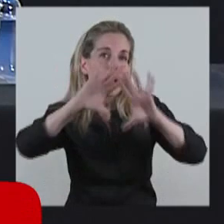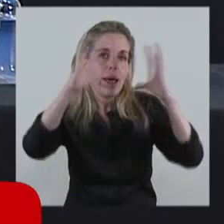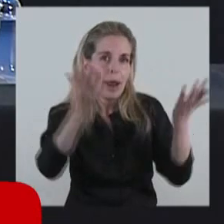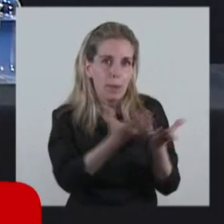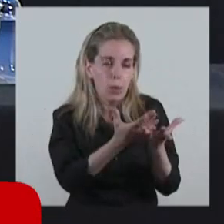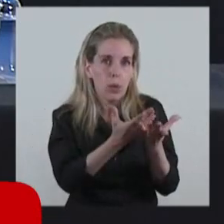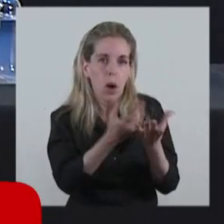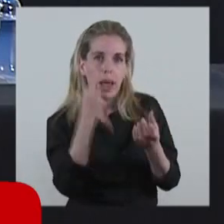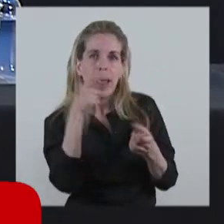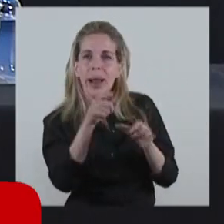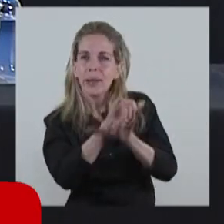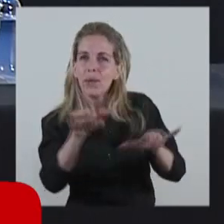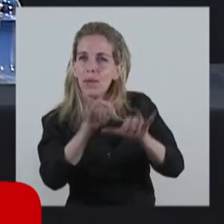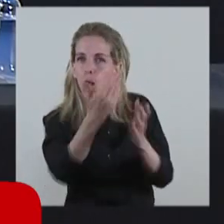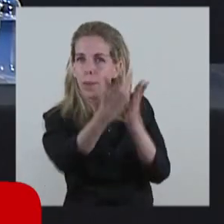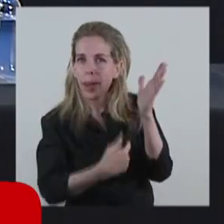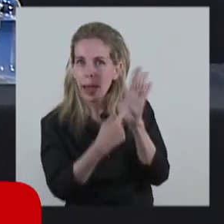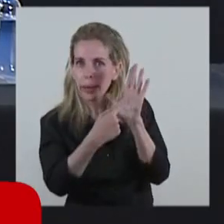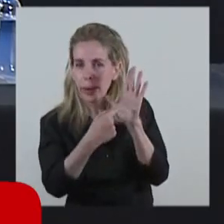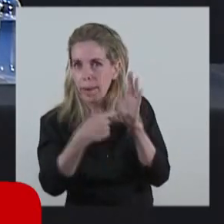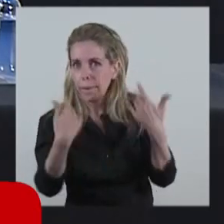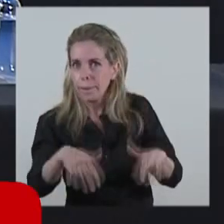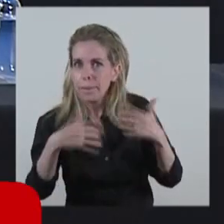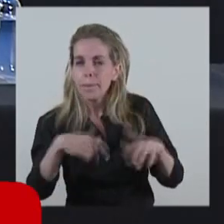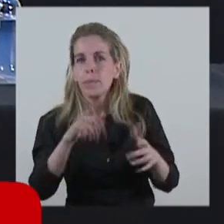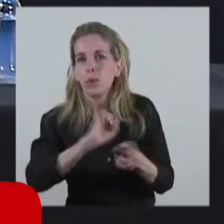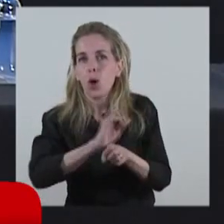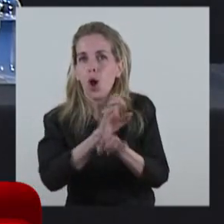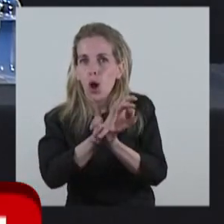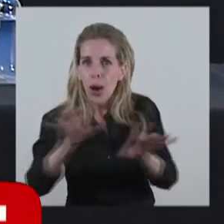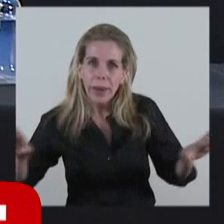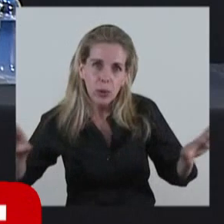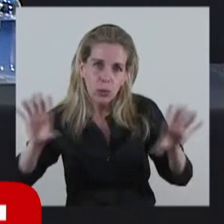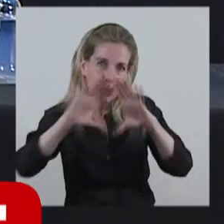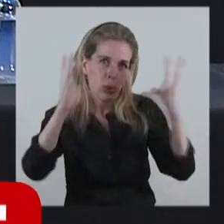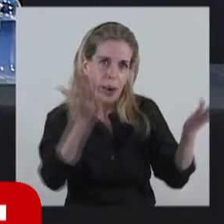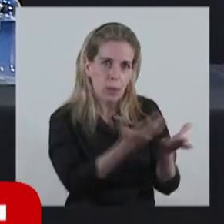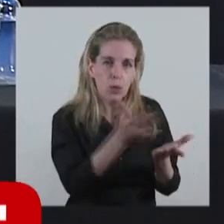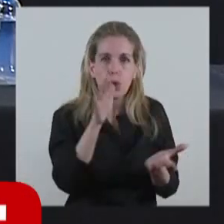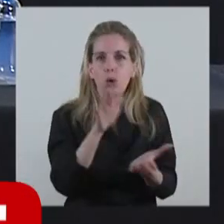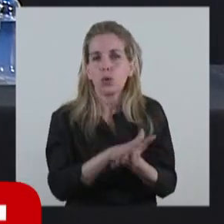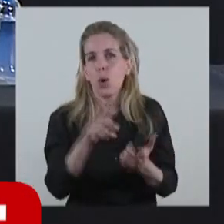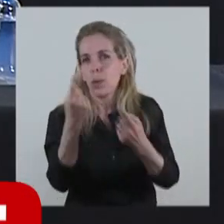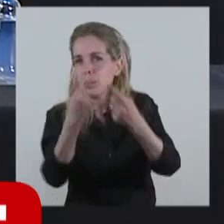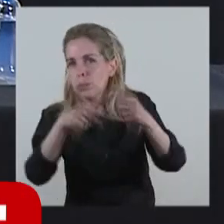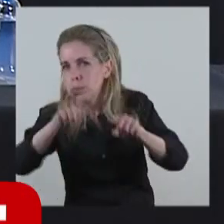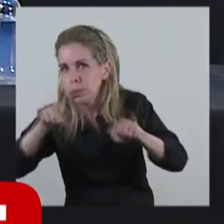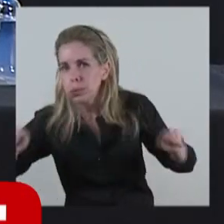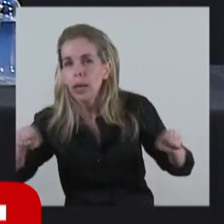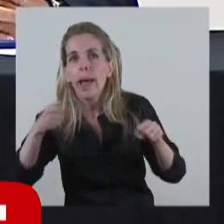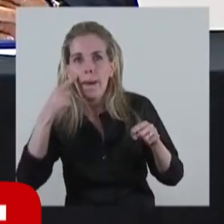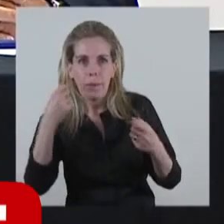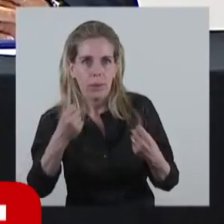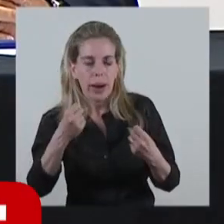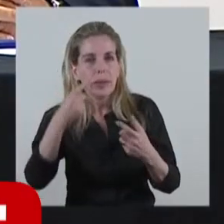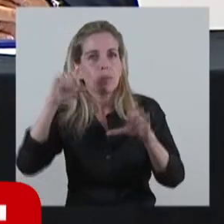lo que se veía allí es que el impacto que ha tenido la pandemia sobre los indicadores sociales ha sido muy fuerte